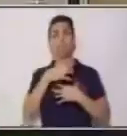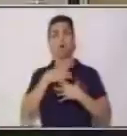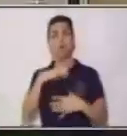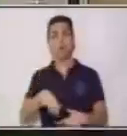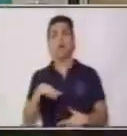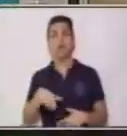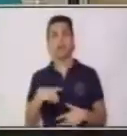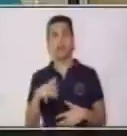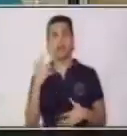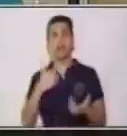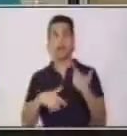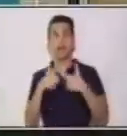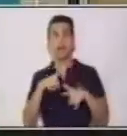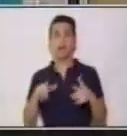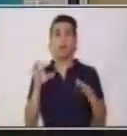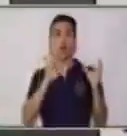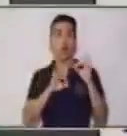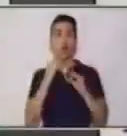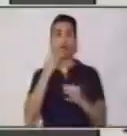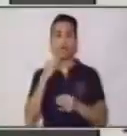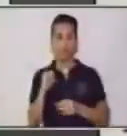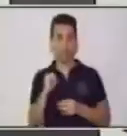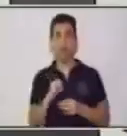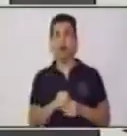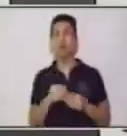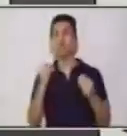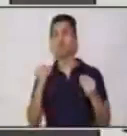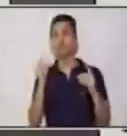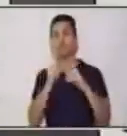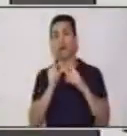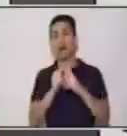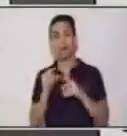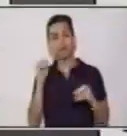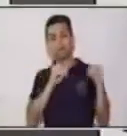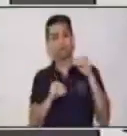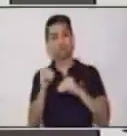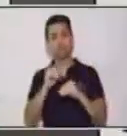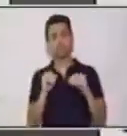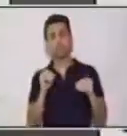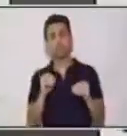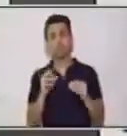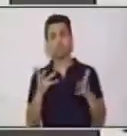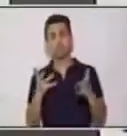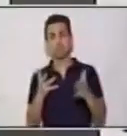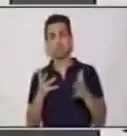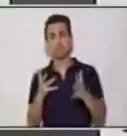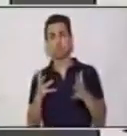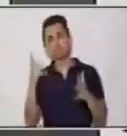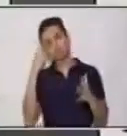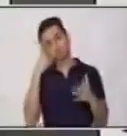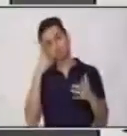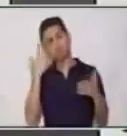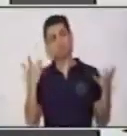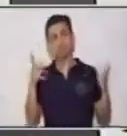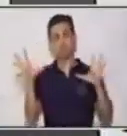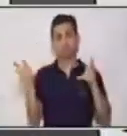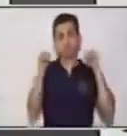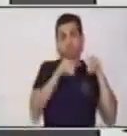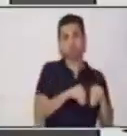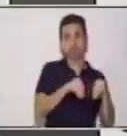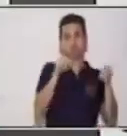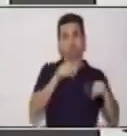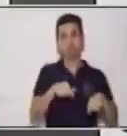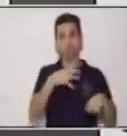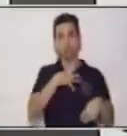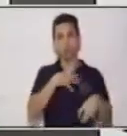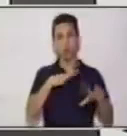que corresponden a los extranjerismos no sufren modificaciones cuando se decide adaptarlas a la